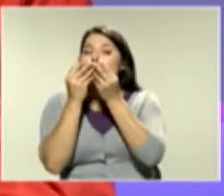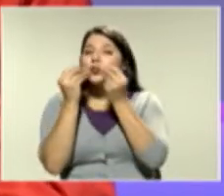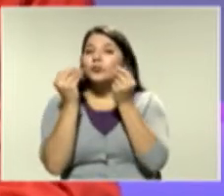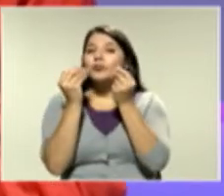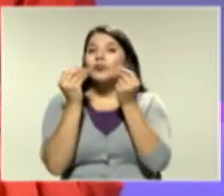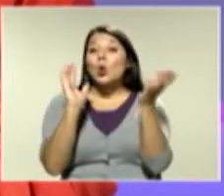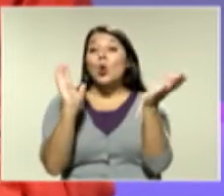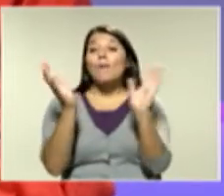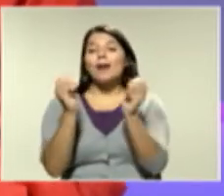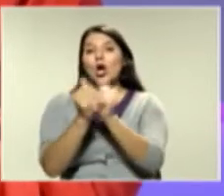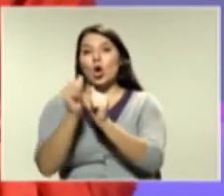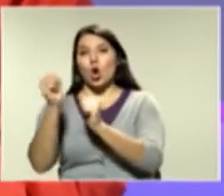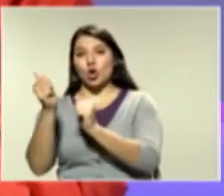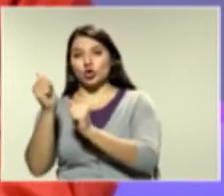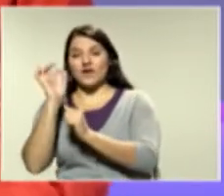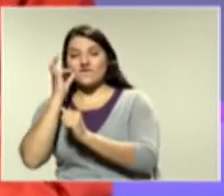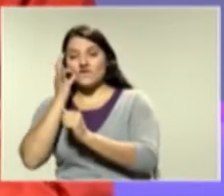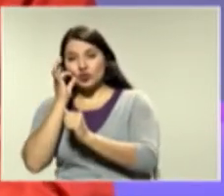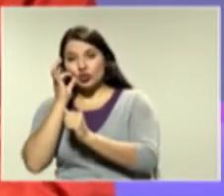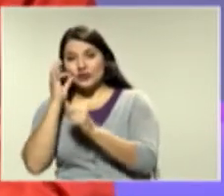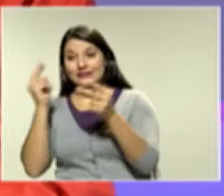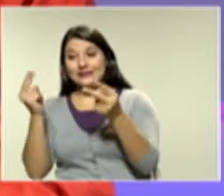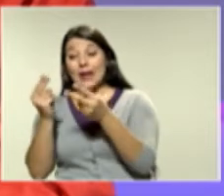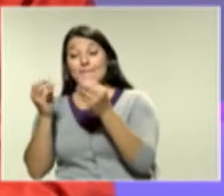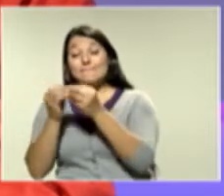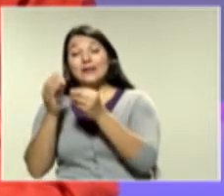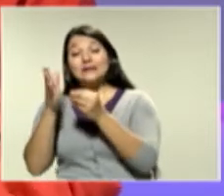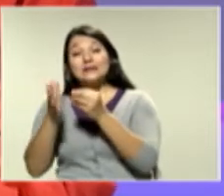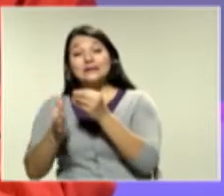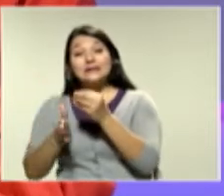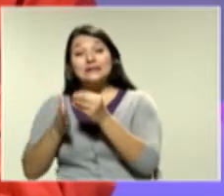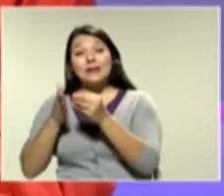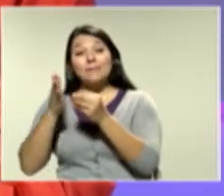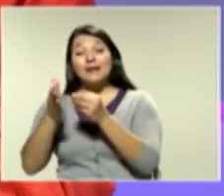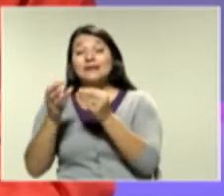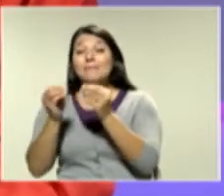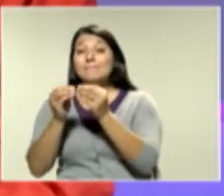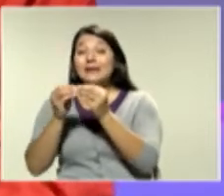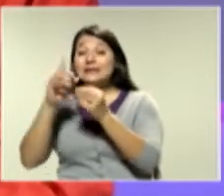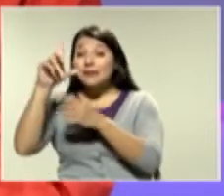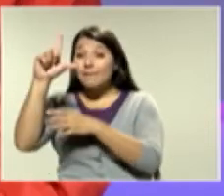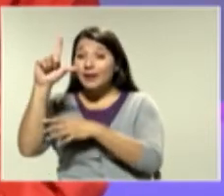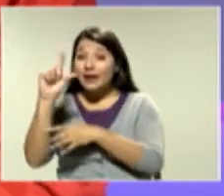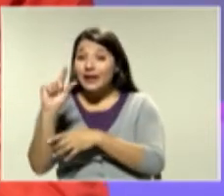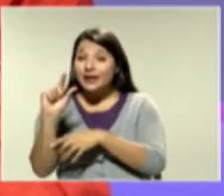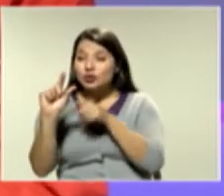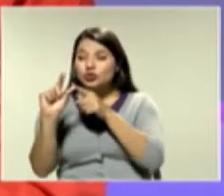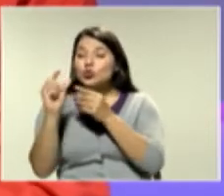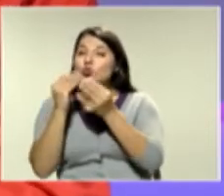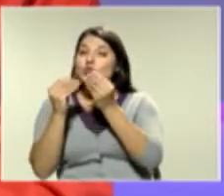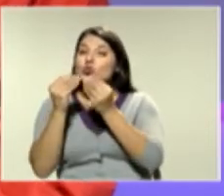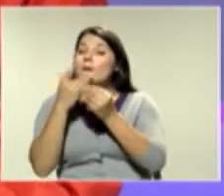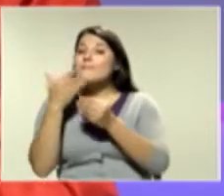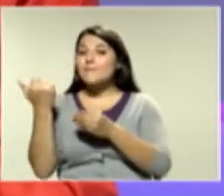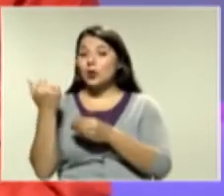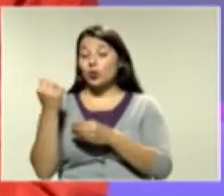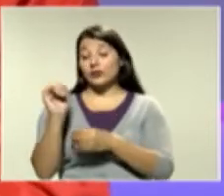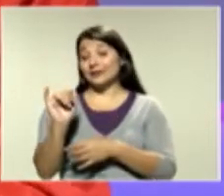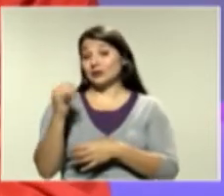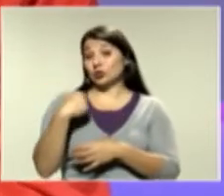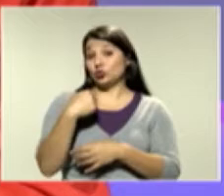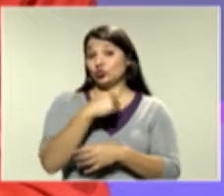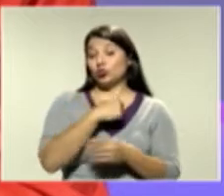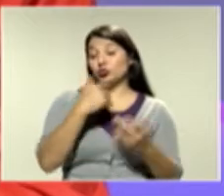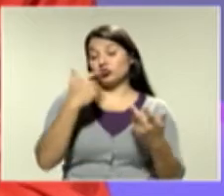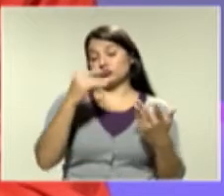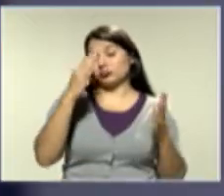sea un poquito más lenta y tal vez que sea un fruto más pequeño, ¿verdad? Eso nosotros lo conocemos, ¿verdad?